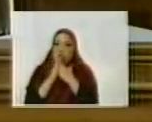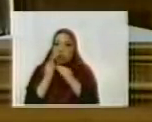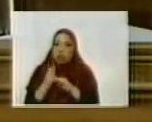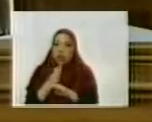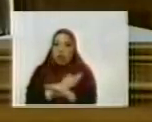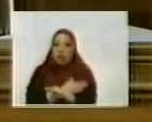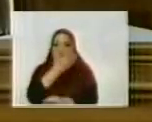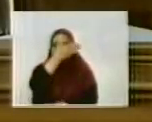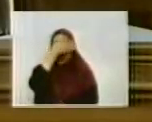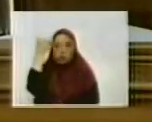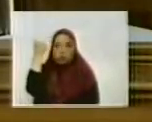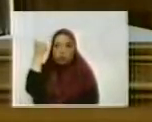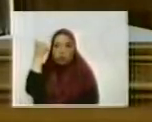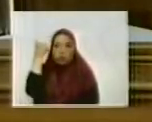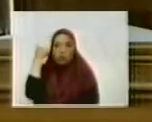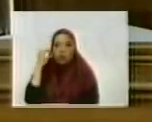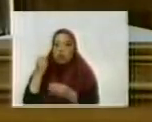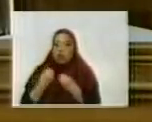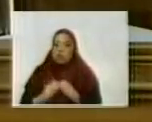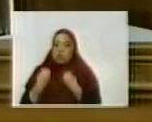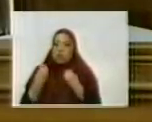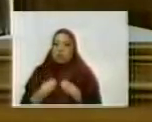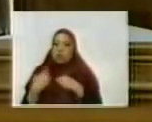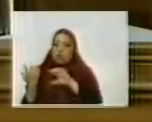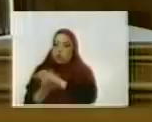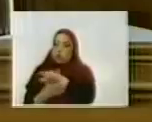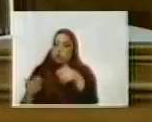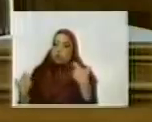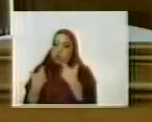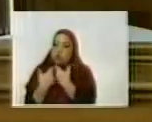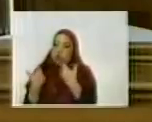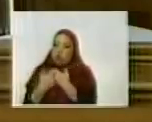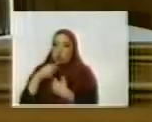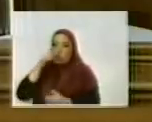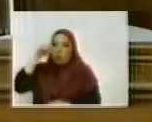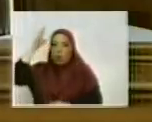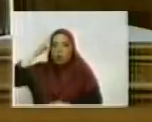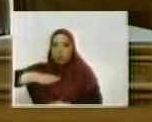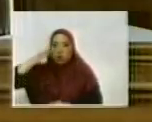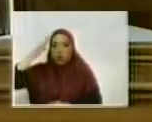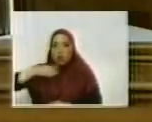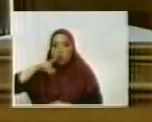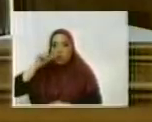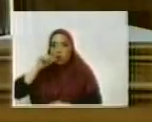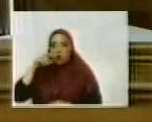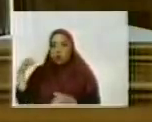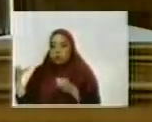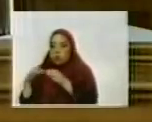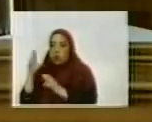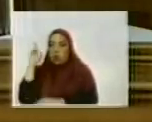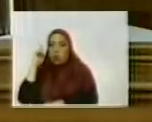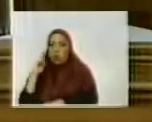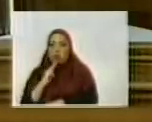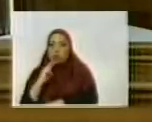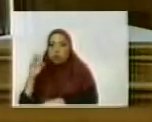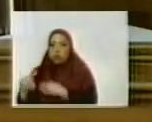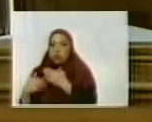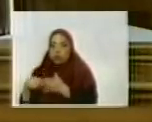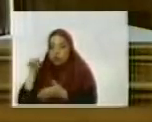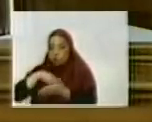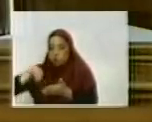me olvide, valoró la vida y la batalla incansable de este soldado patriota de la causa bolivariana al